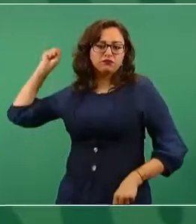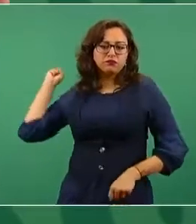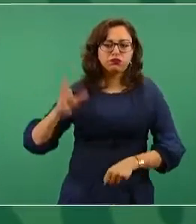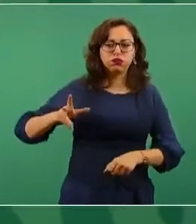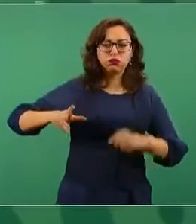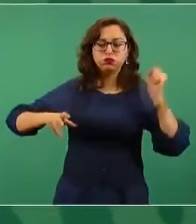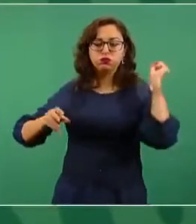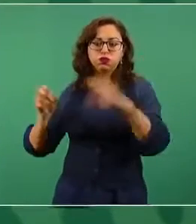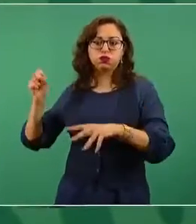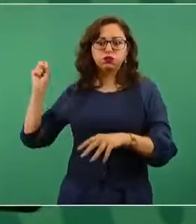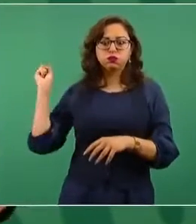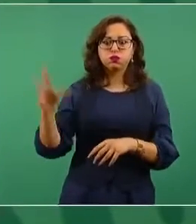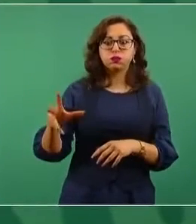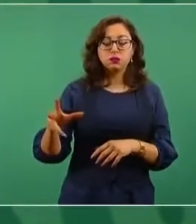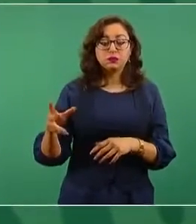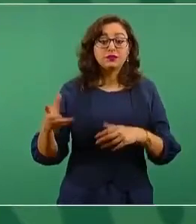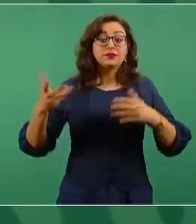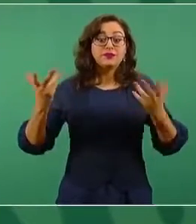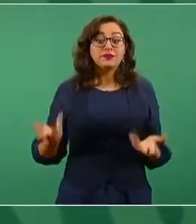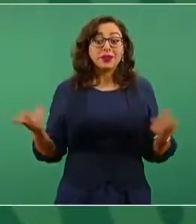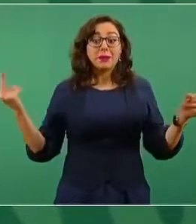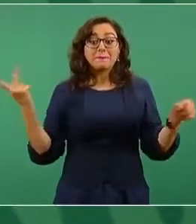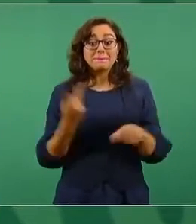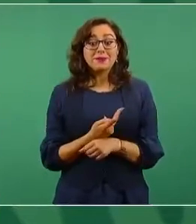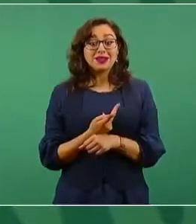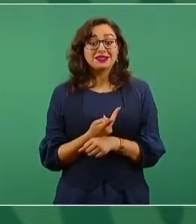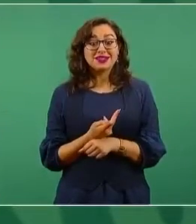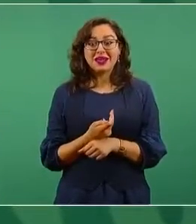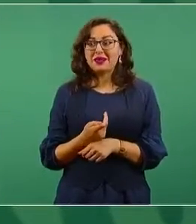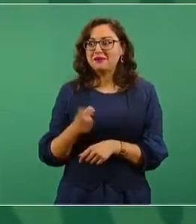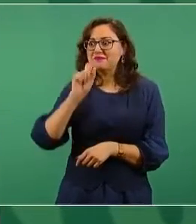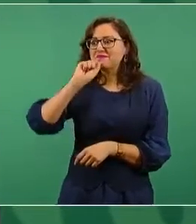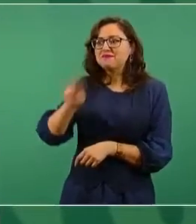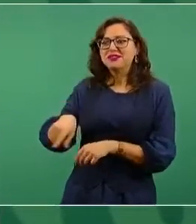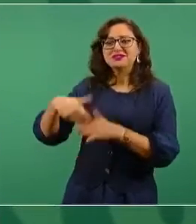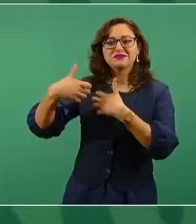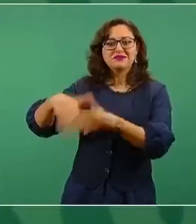a veces hasta